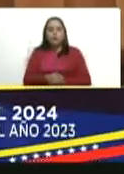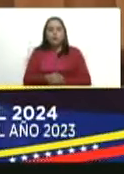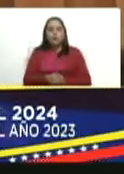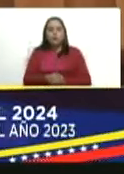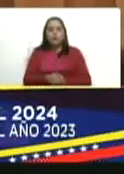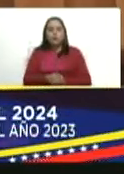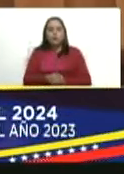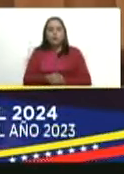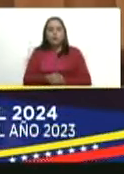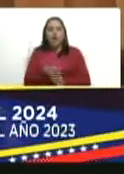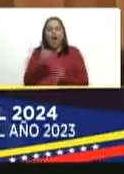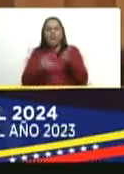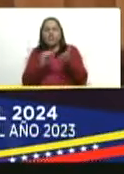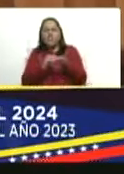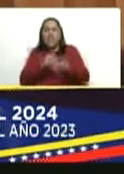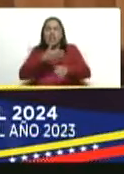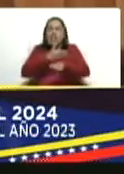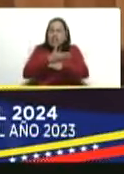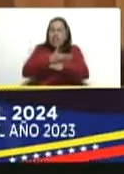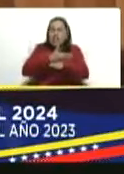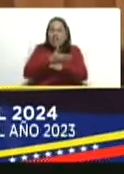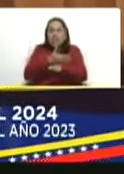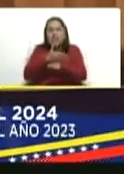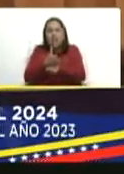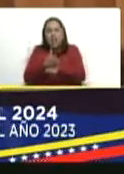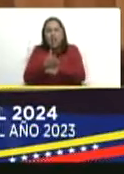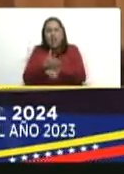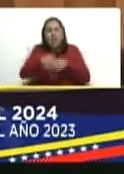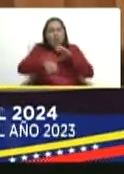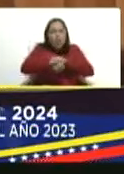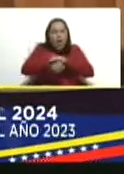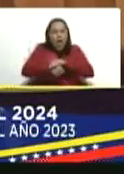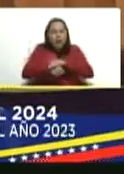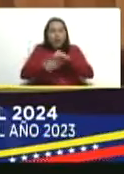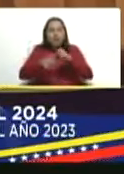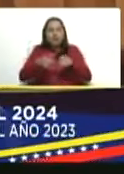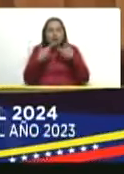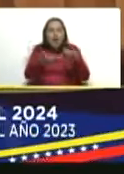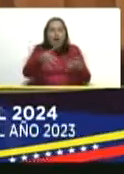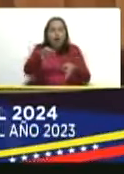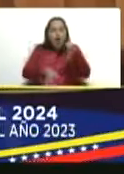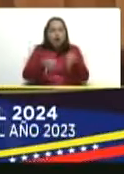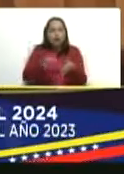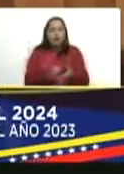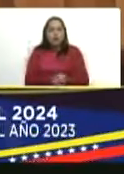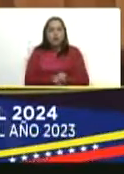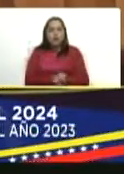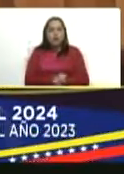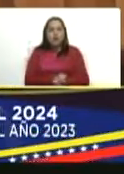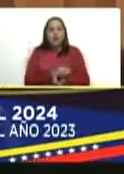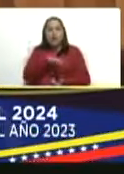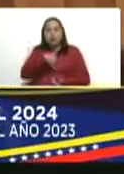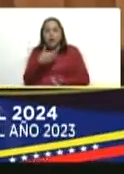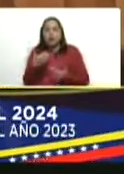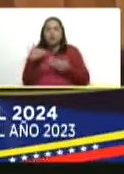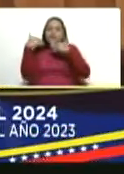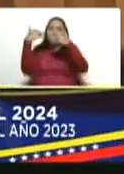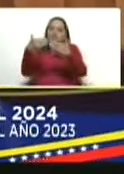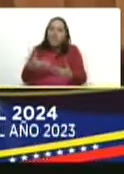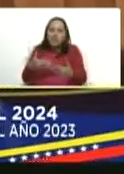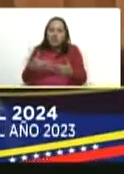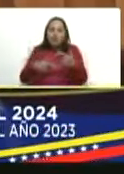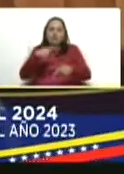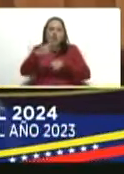que a veces retrasan la administración de justicia y que pudieran darse un salto adelante con